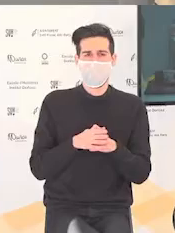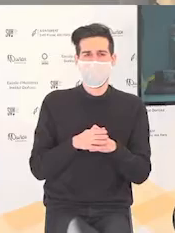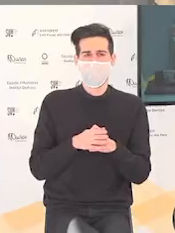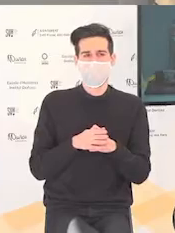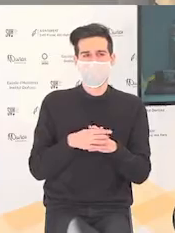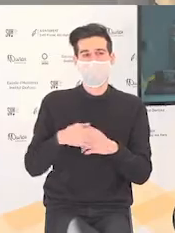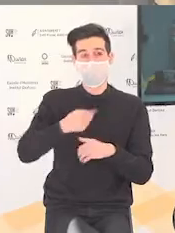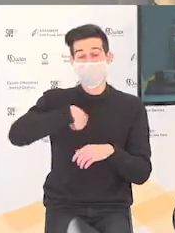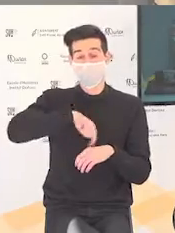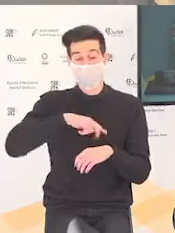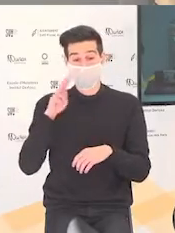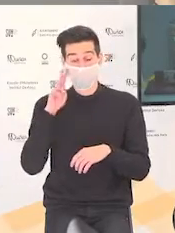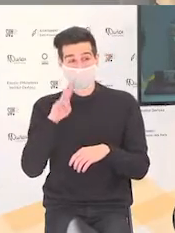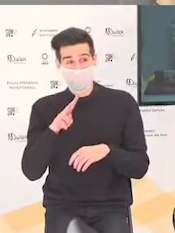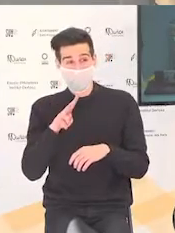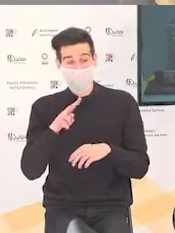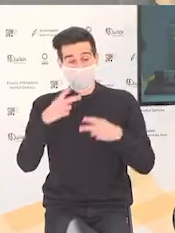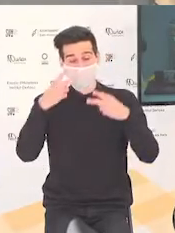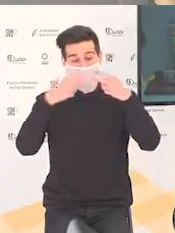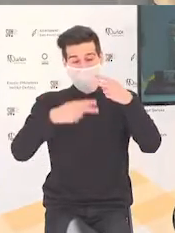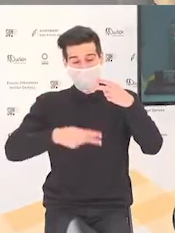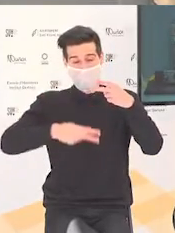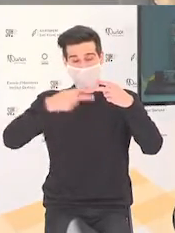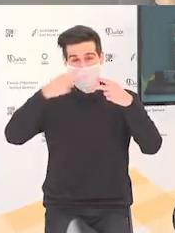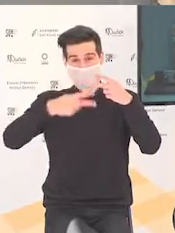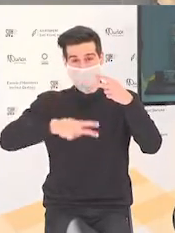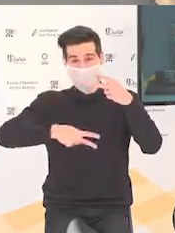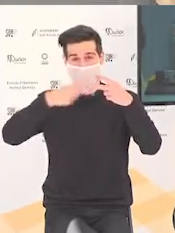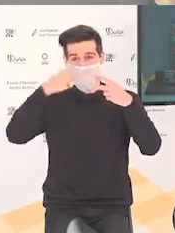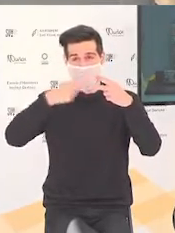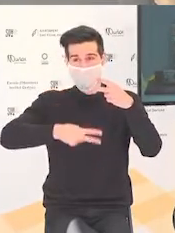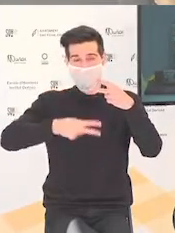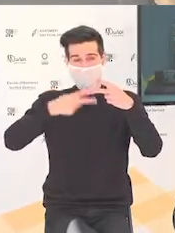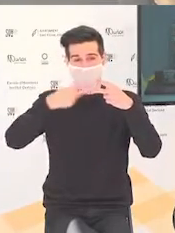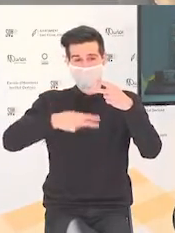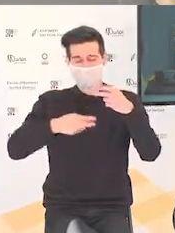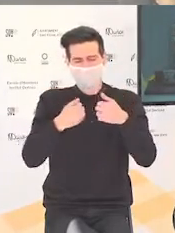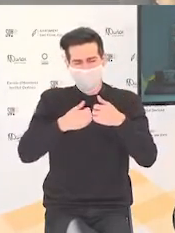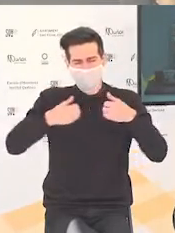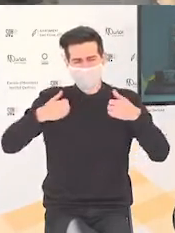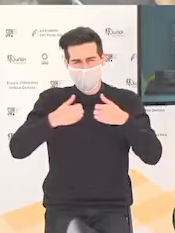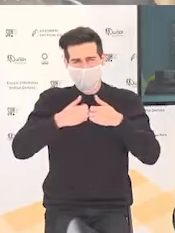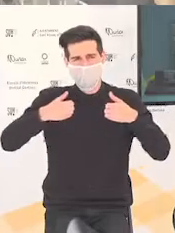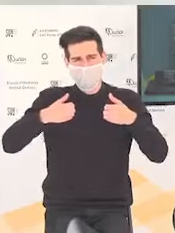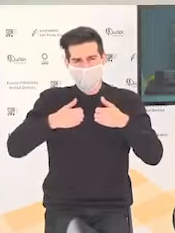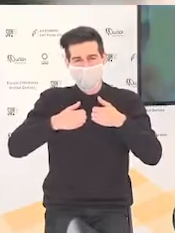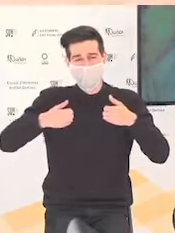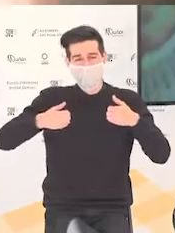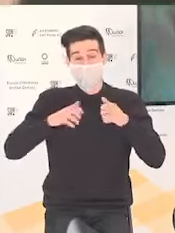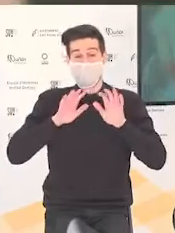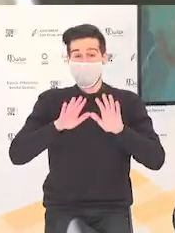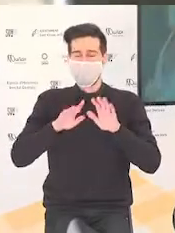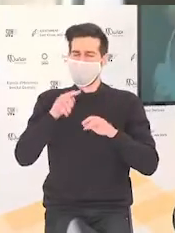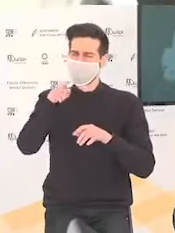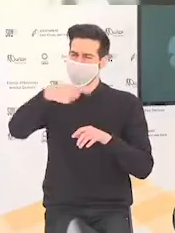que caen como estas tiras de la elaboración, ¿no? Como bastante pegajosas, pero cuando prueben más tarde la receta, no se notará.